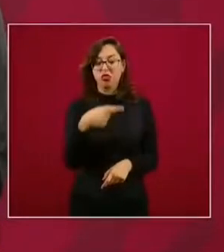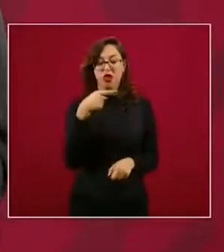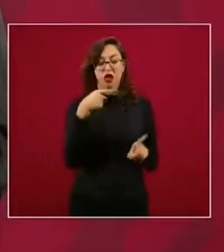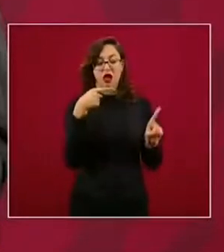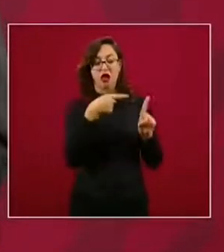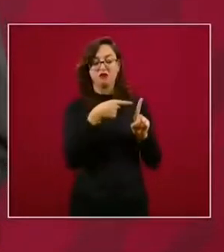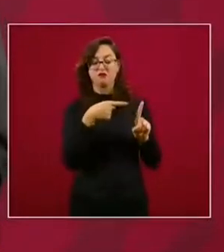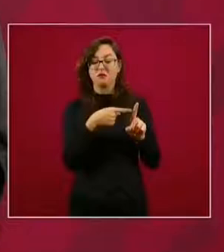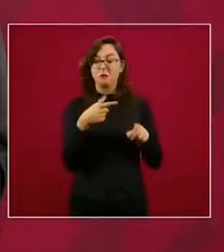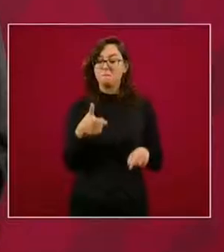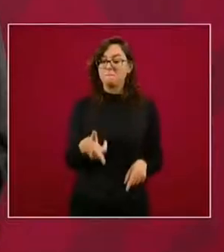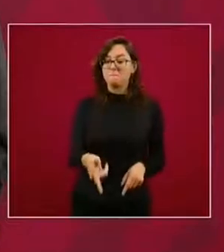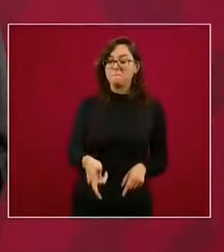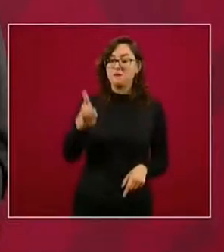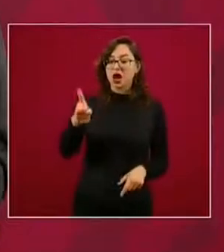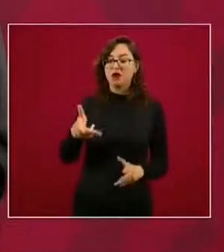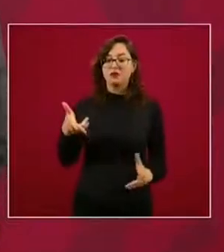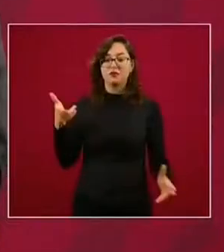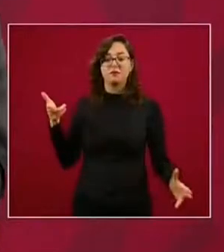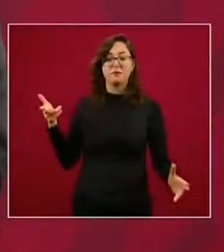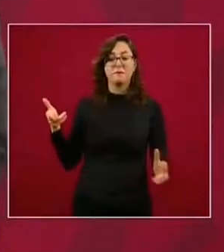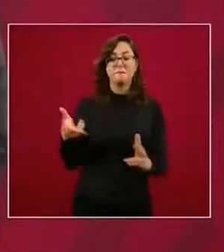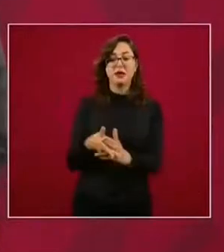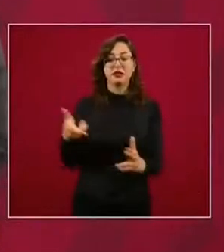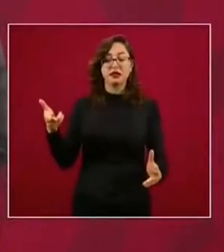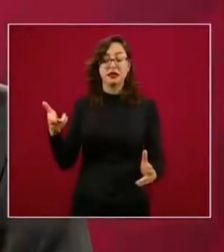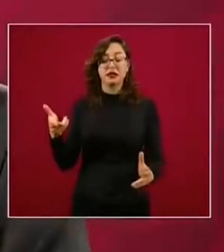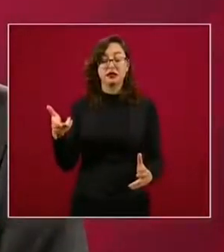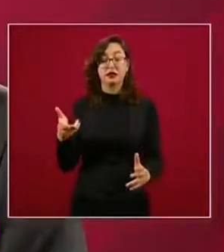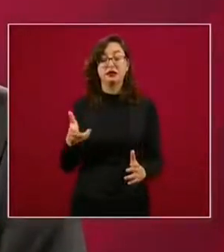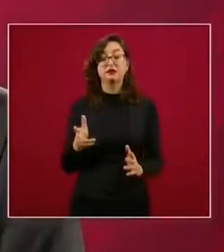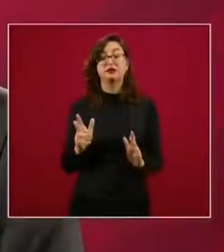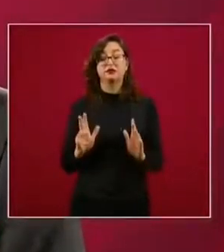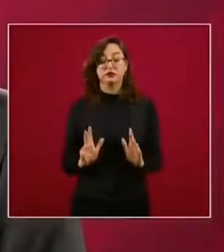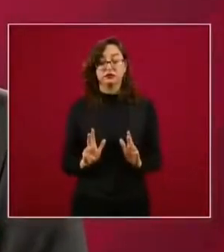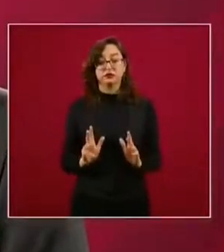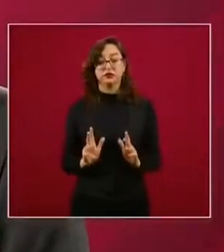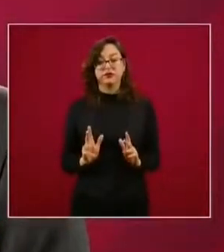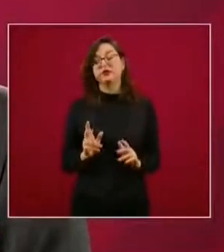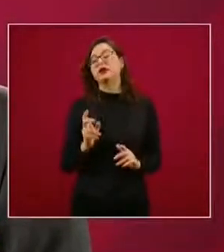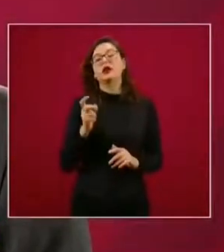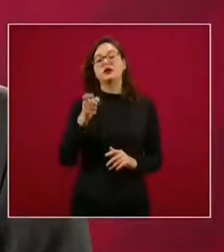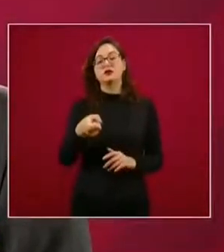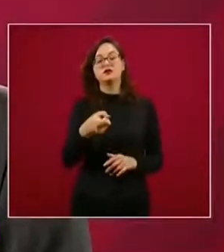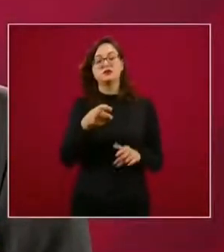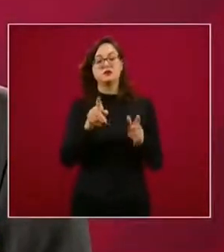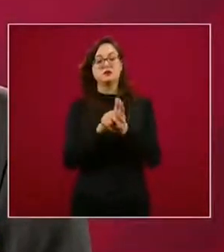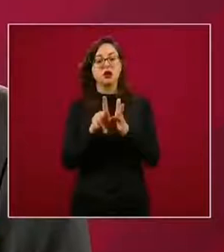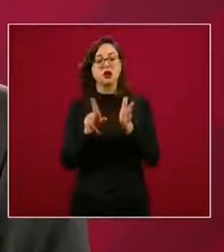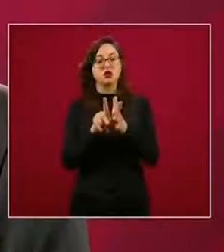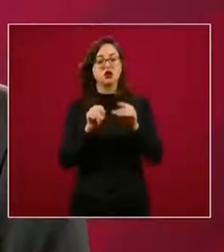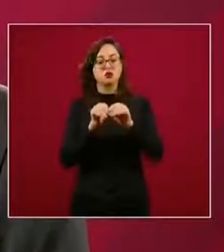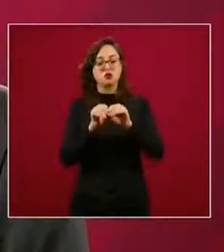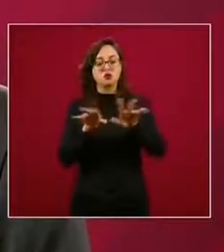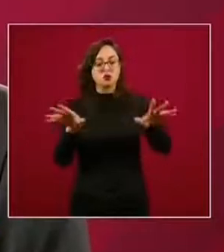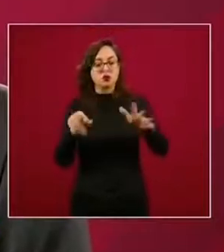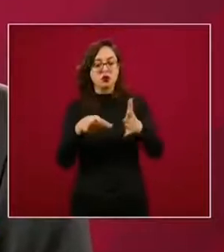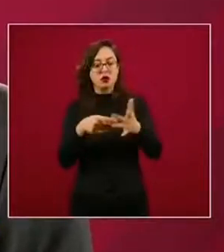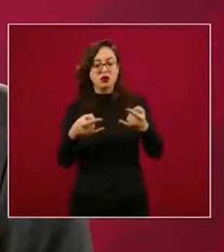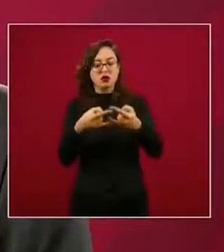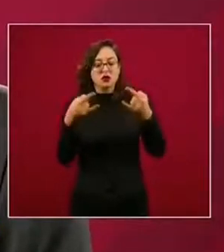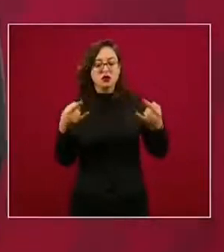Hubo un enfrentamiento y parece que hubo un herido, eso es lo que señala